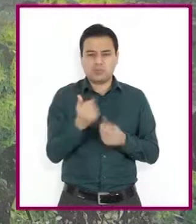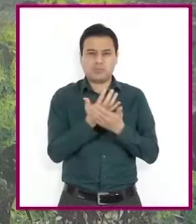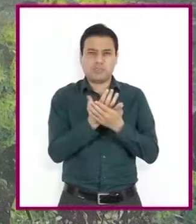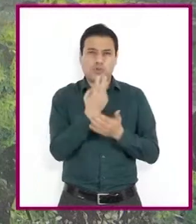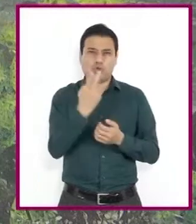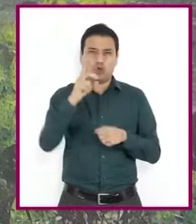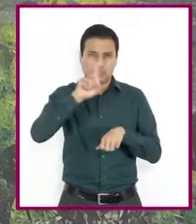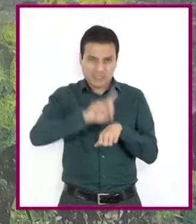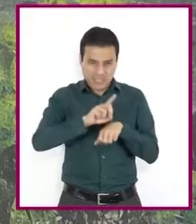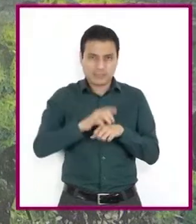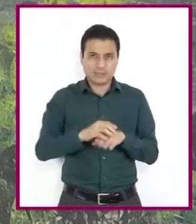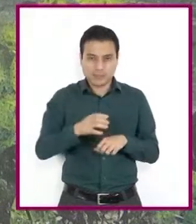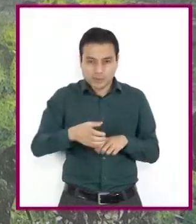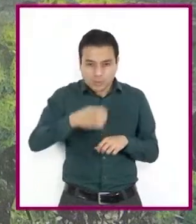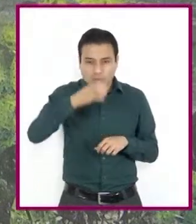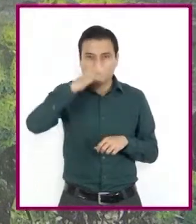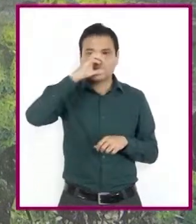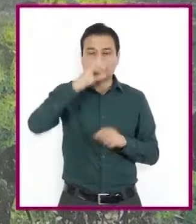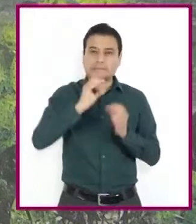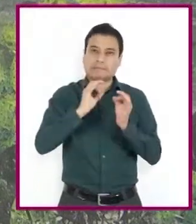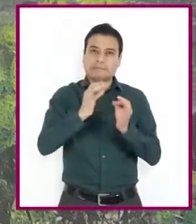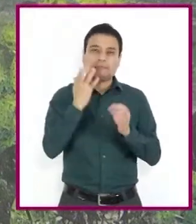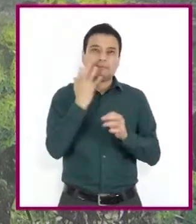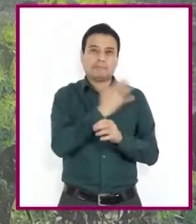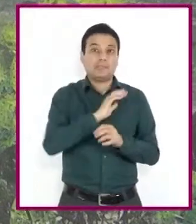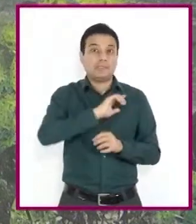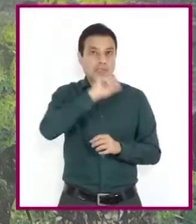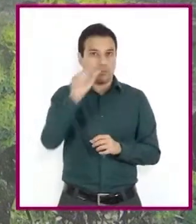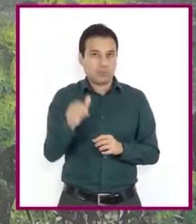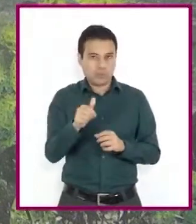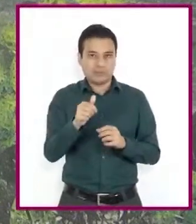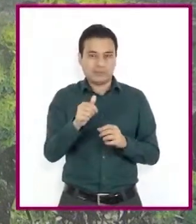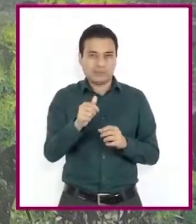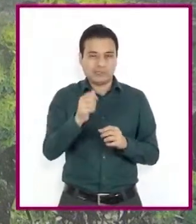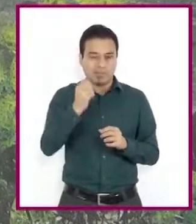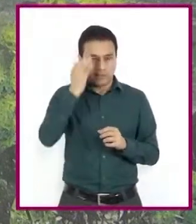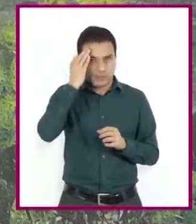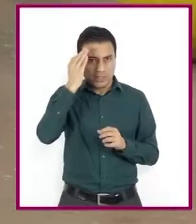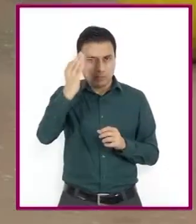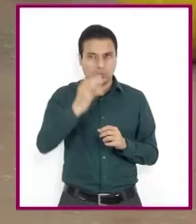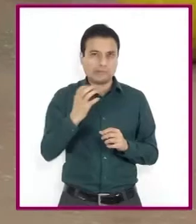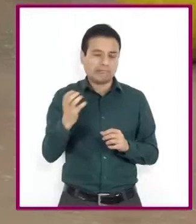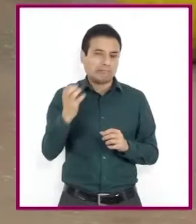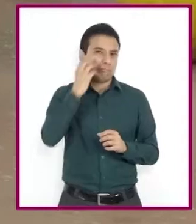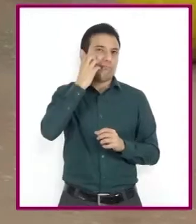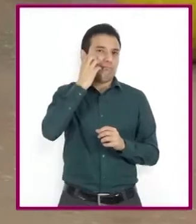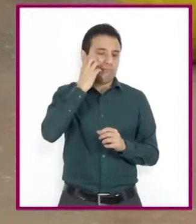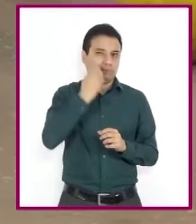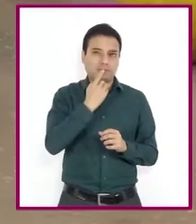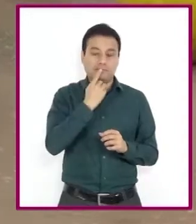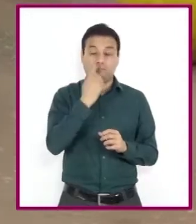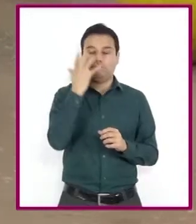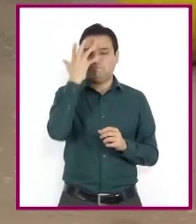una bebida agradable y con el paso del tiempo su sabor se torna agrio y embriagante. Observen estas burbujas. ¿Qué